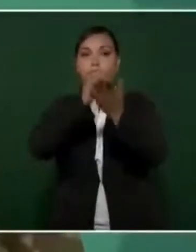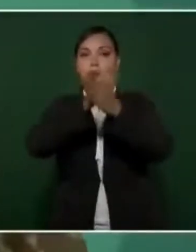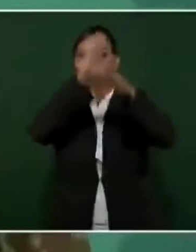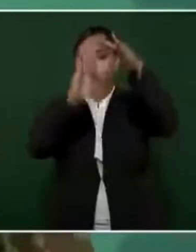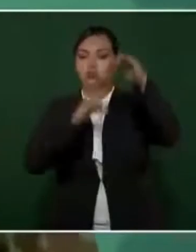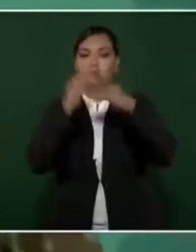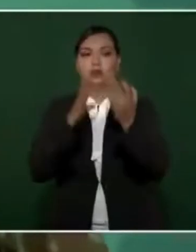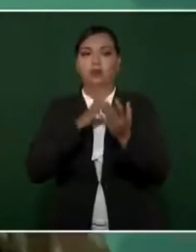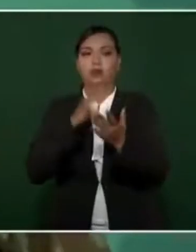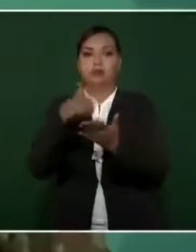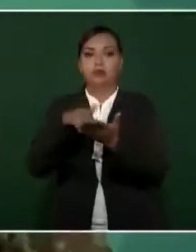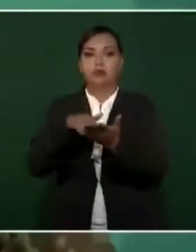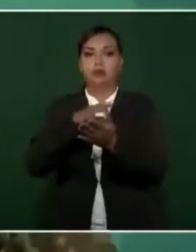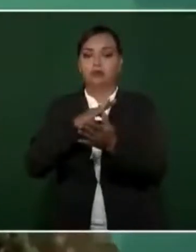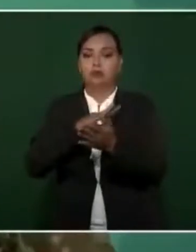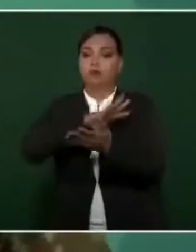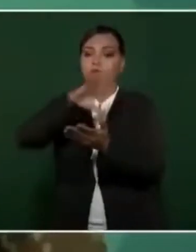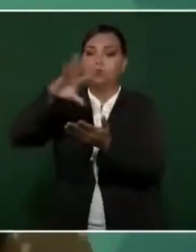y un cubrimiento